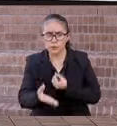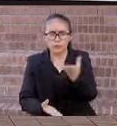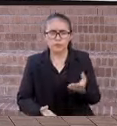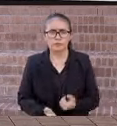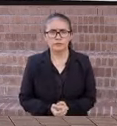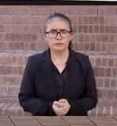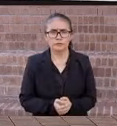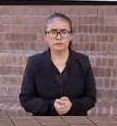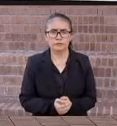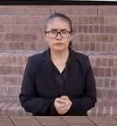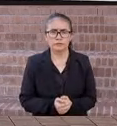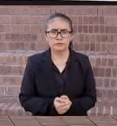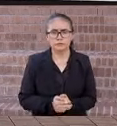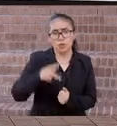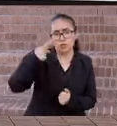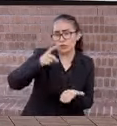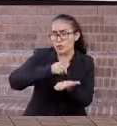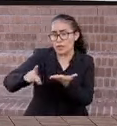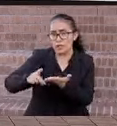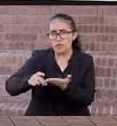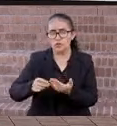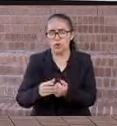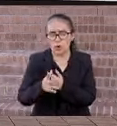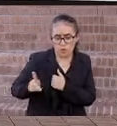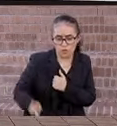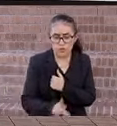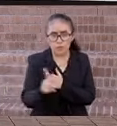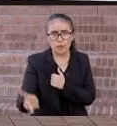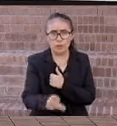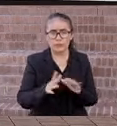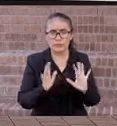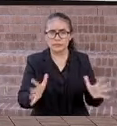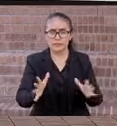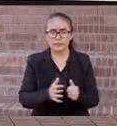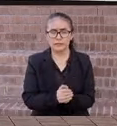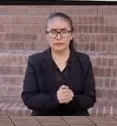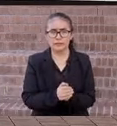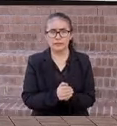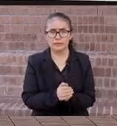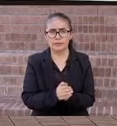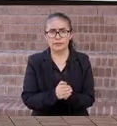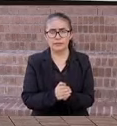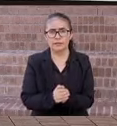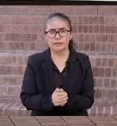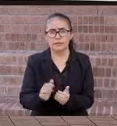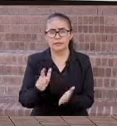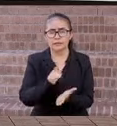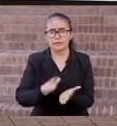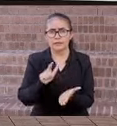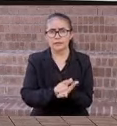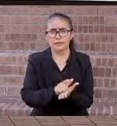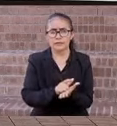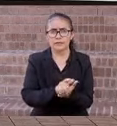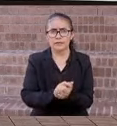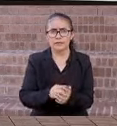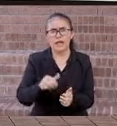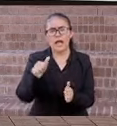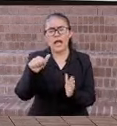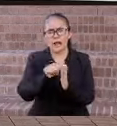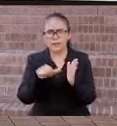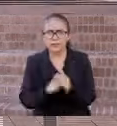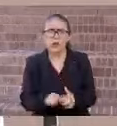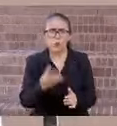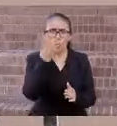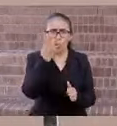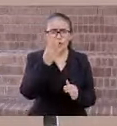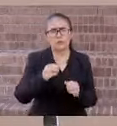sean un derecho del pueblo ya se reformó el artículo 4º de la